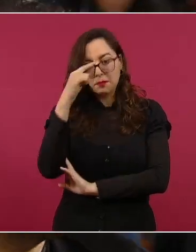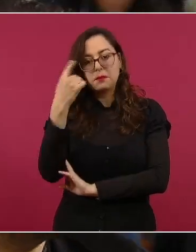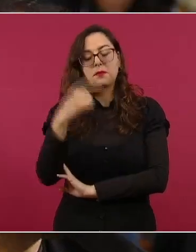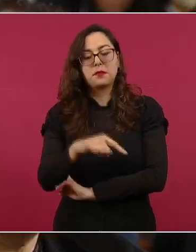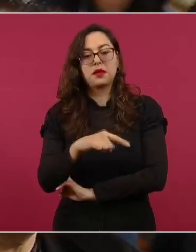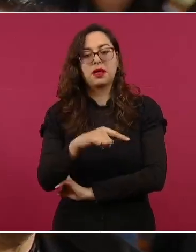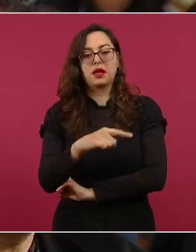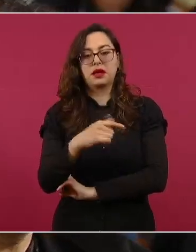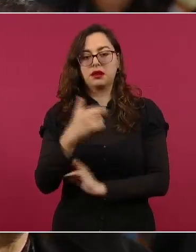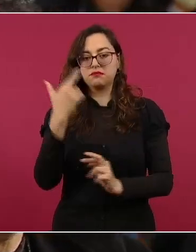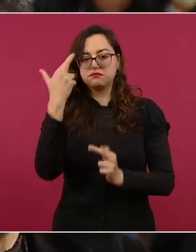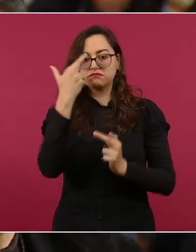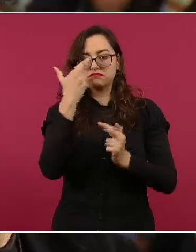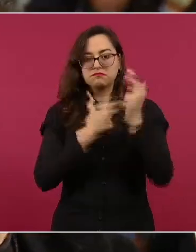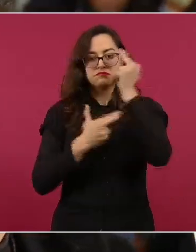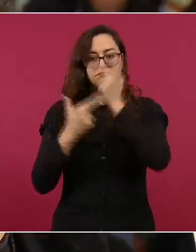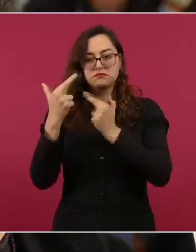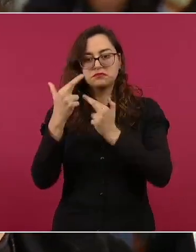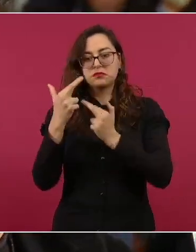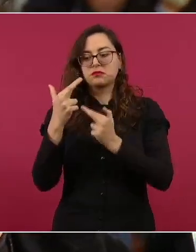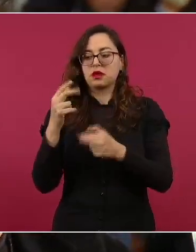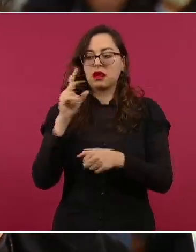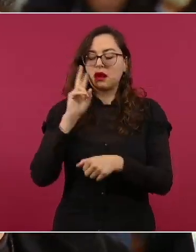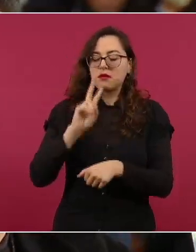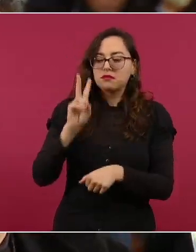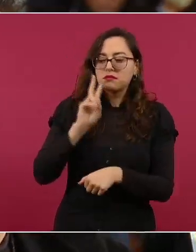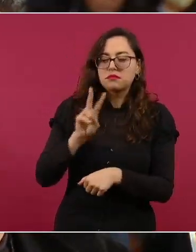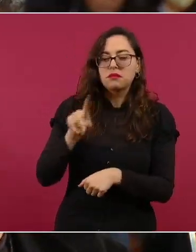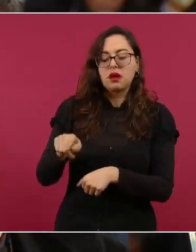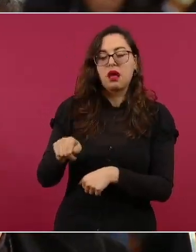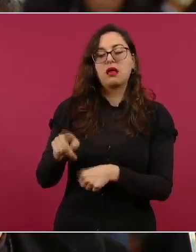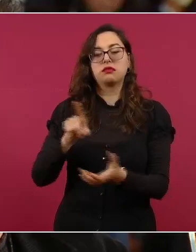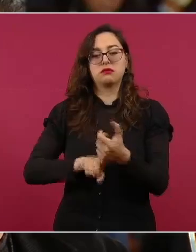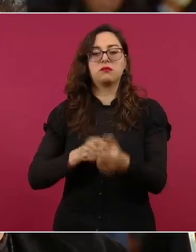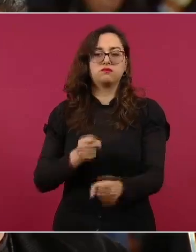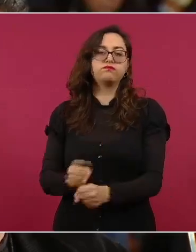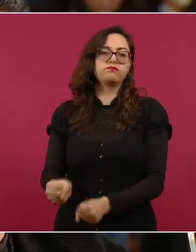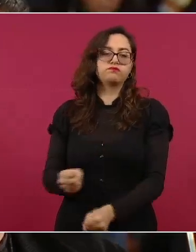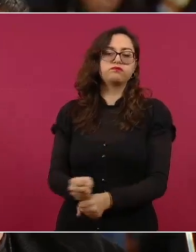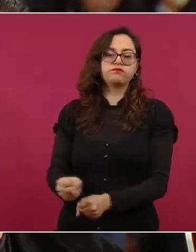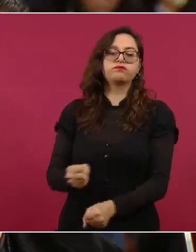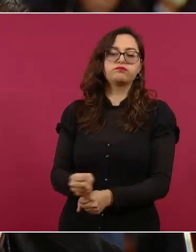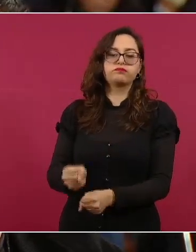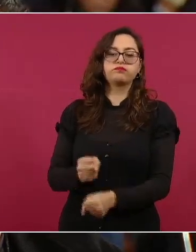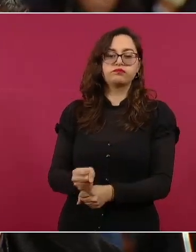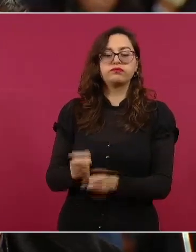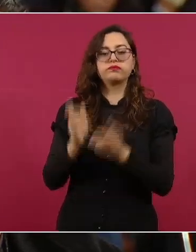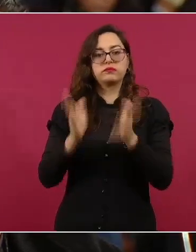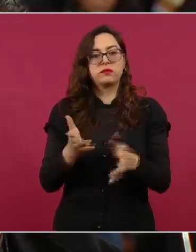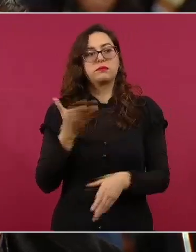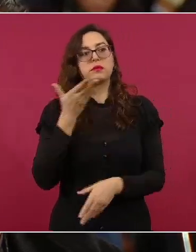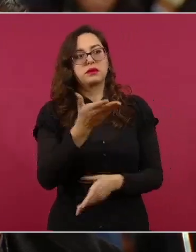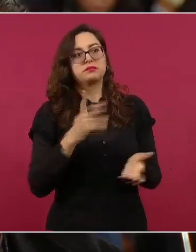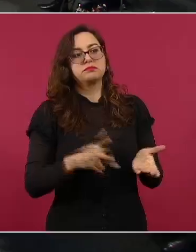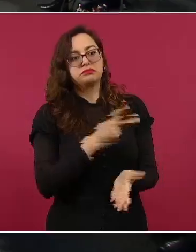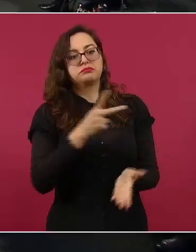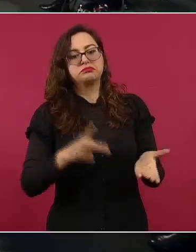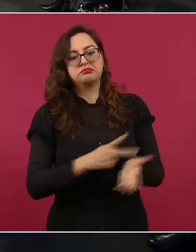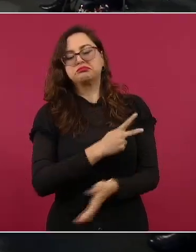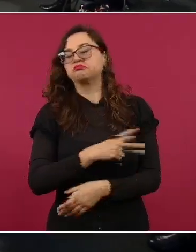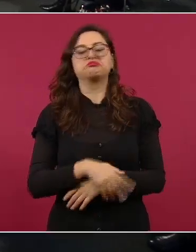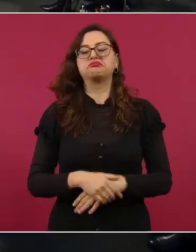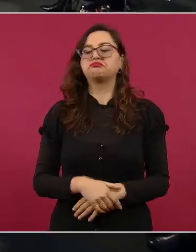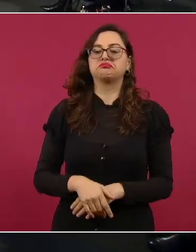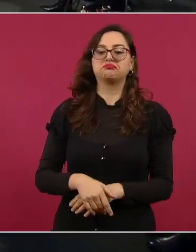la pericial del protocolo de Estambul, porque bueno, pues ya han solicitado esto, pero se le ha negado por parte de la